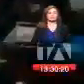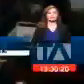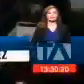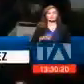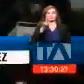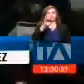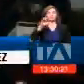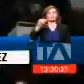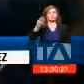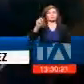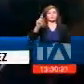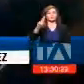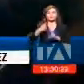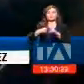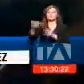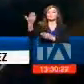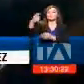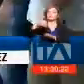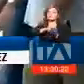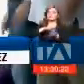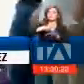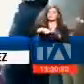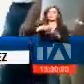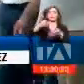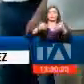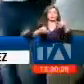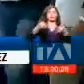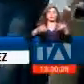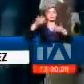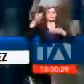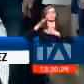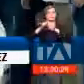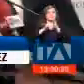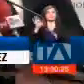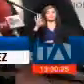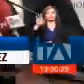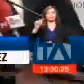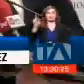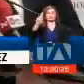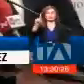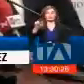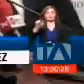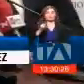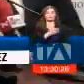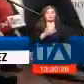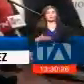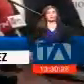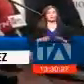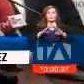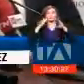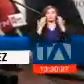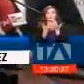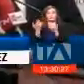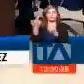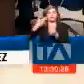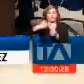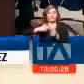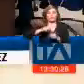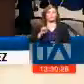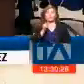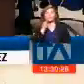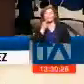Fabricio Villamar empezó a recoger las firmas para el juicio político contra José Tuárez. Mientras tanto, el presidente de la Comisión de